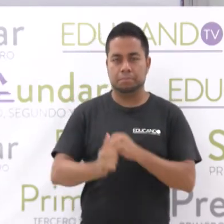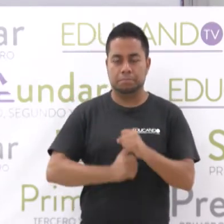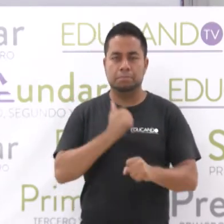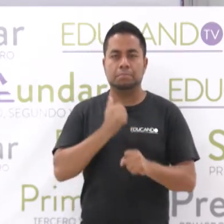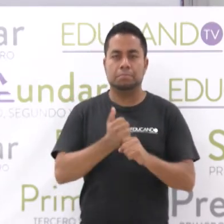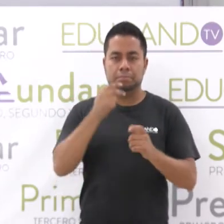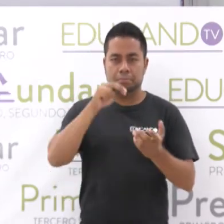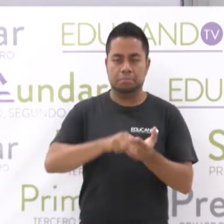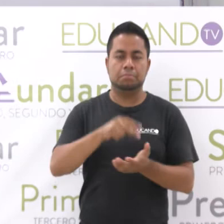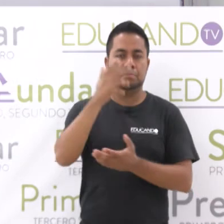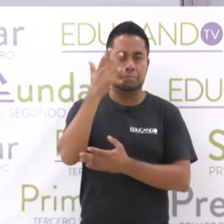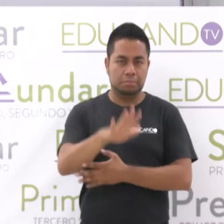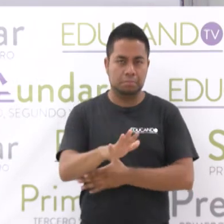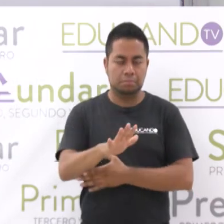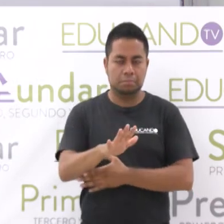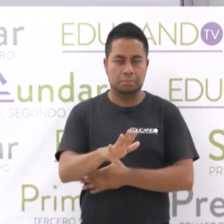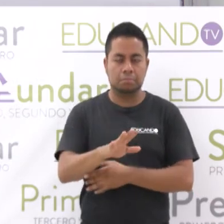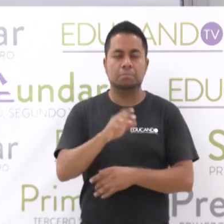210,